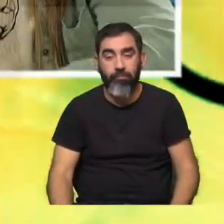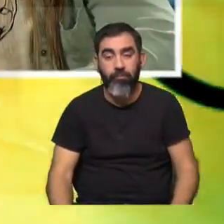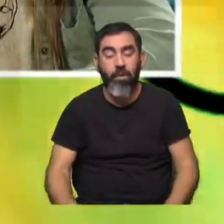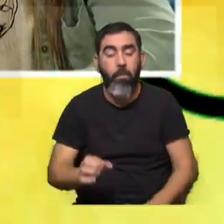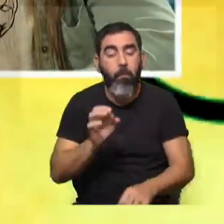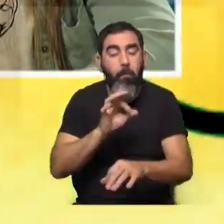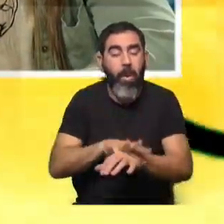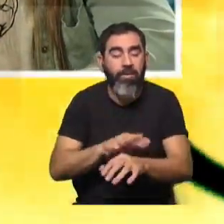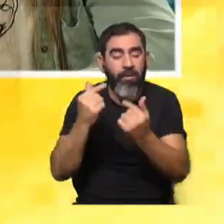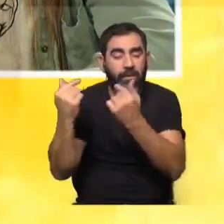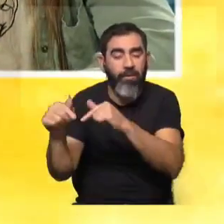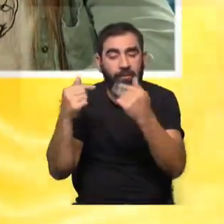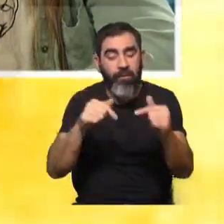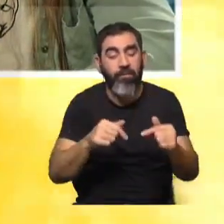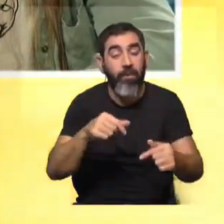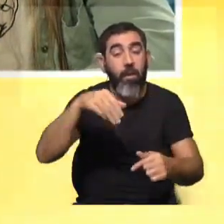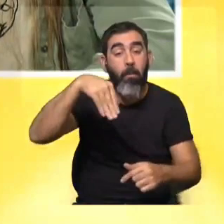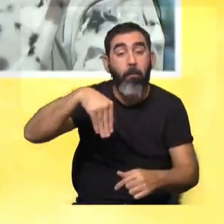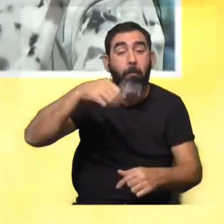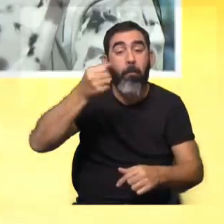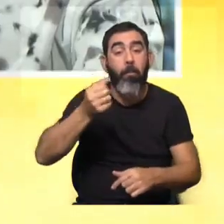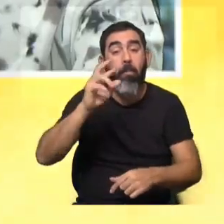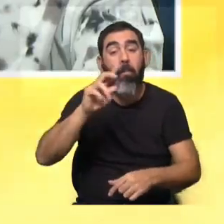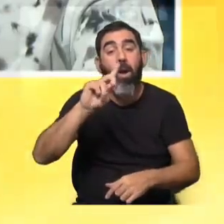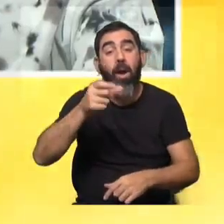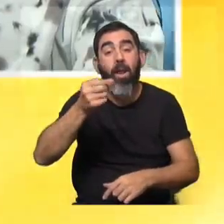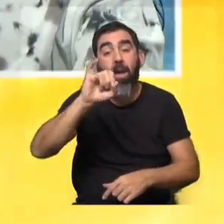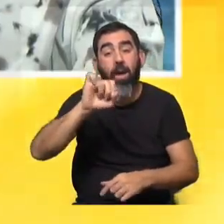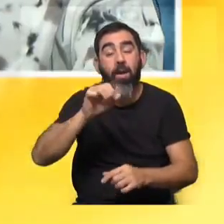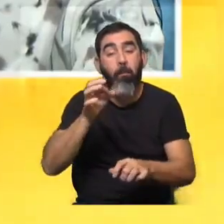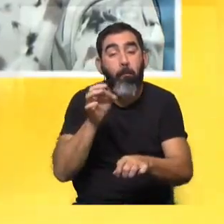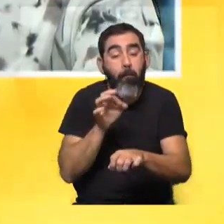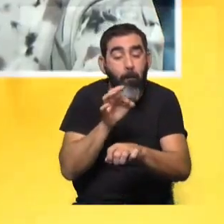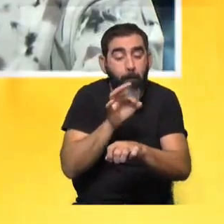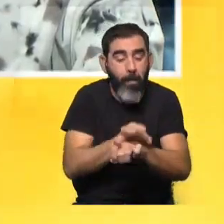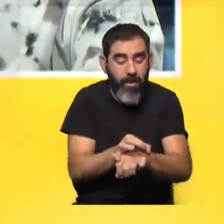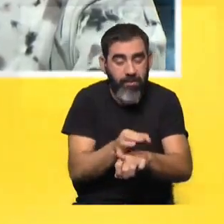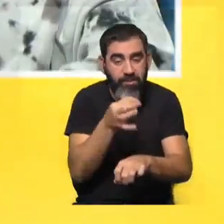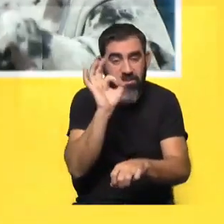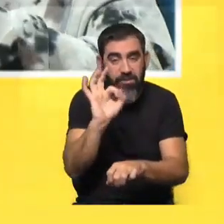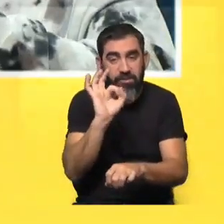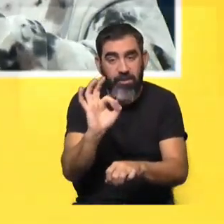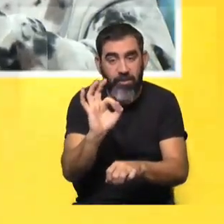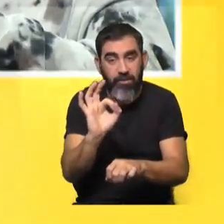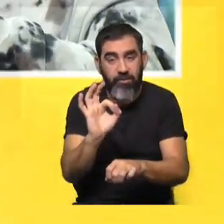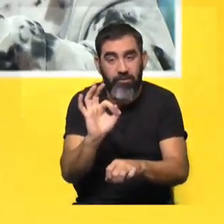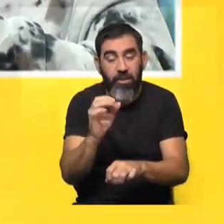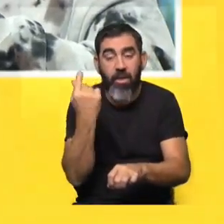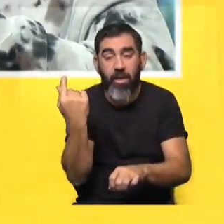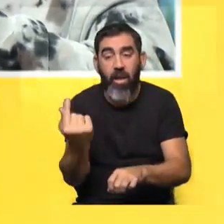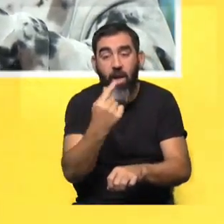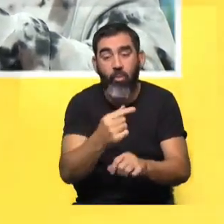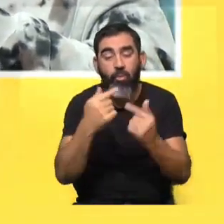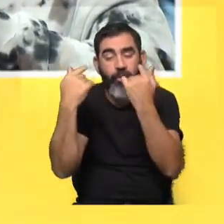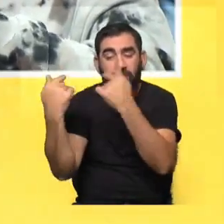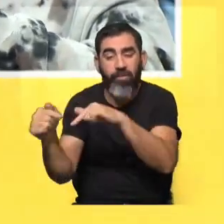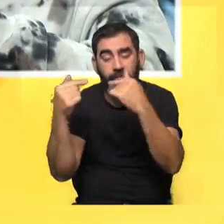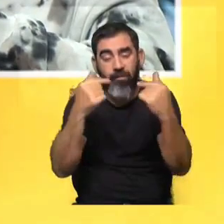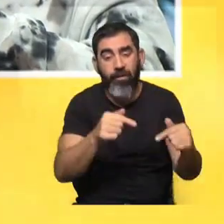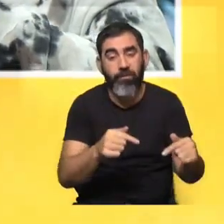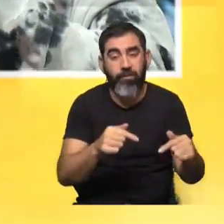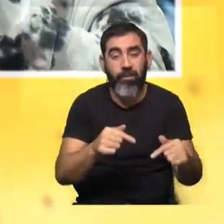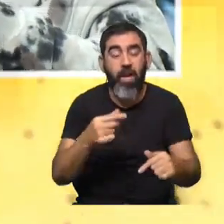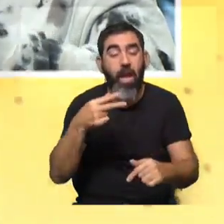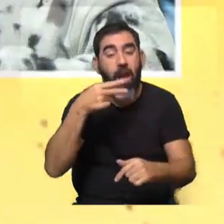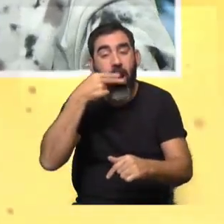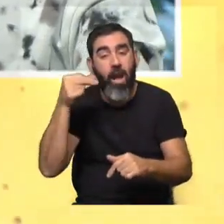celos. Y en el caso del margay, eso, tiene las manchas, no son pintitas chiquitas, sino que son redondeles más grandes y de individuo a otro difieren. El gato